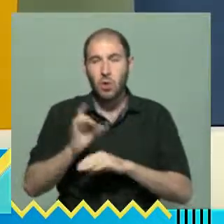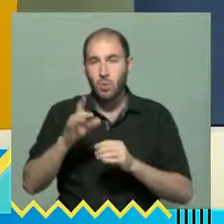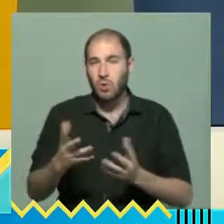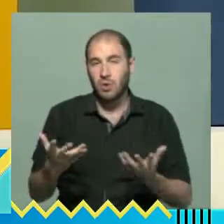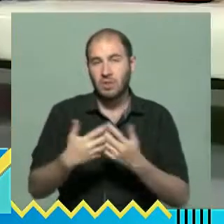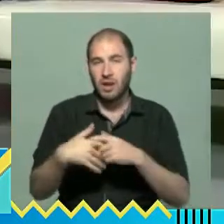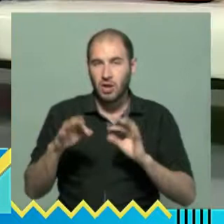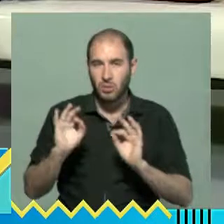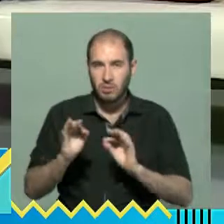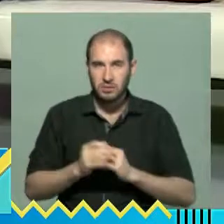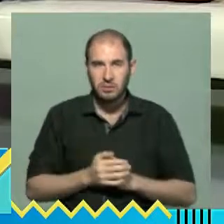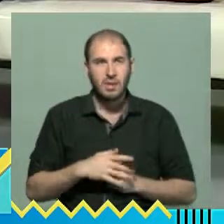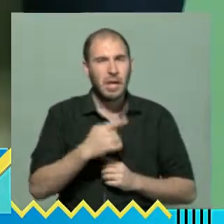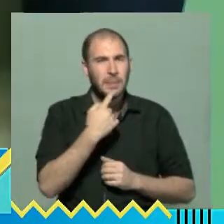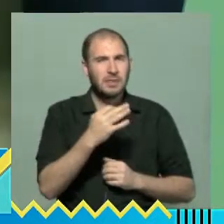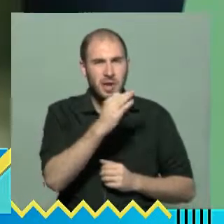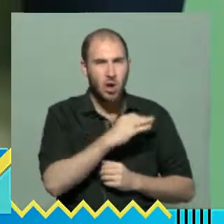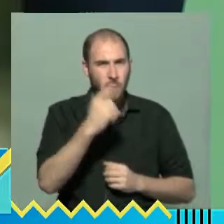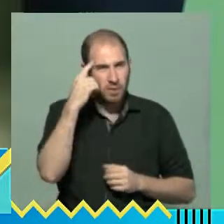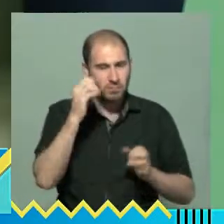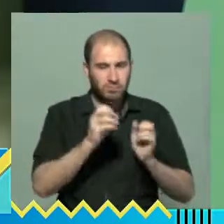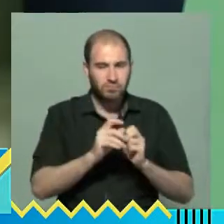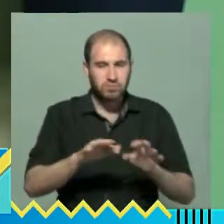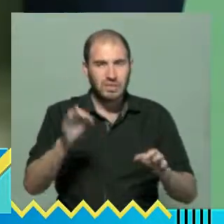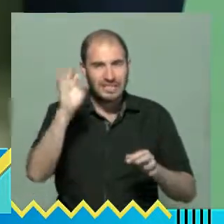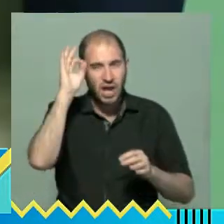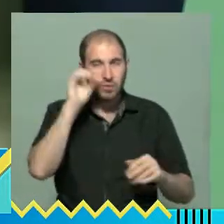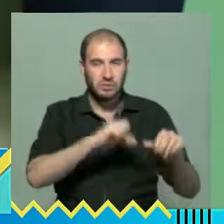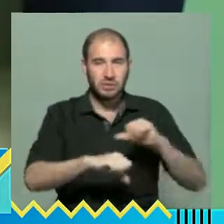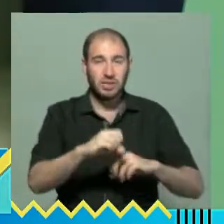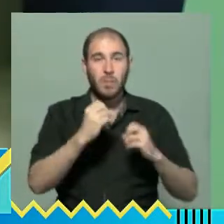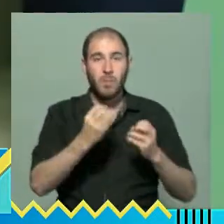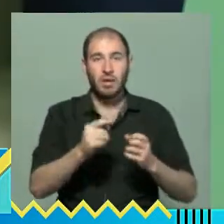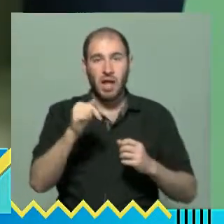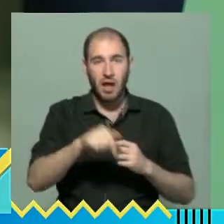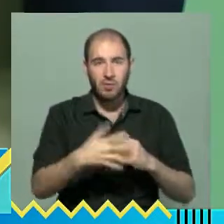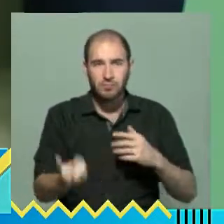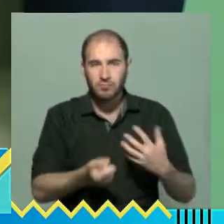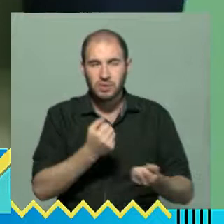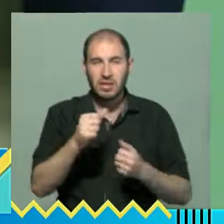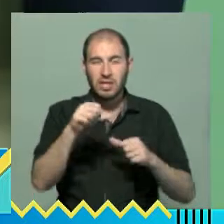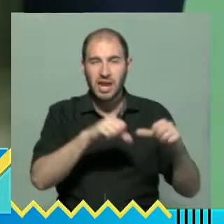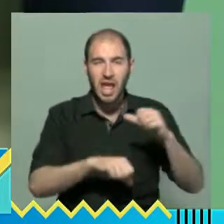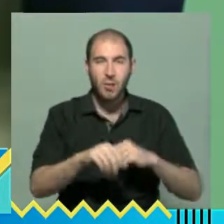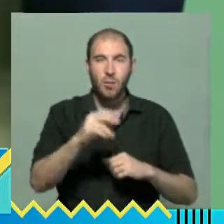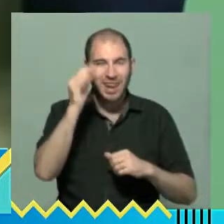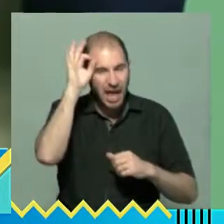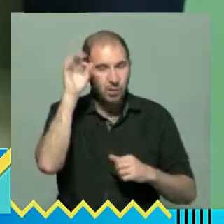integramos. ¿Y qué piensan acerca de la ramificación de las neurociencias? Porque hoy empezamos a encontrar sobre